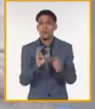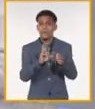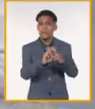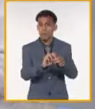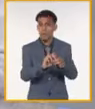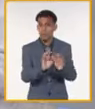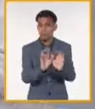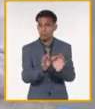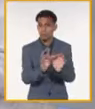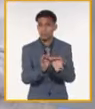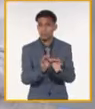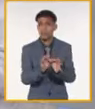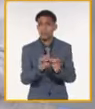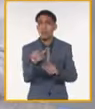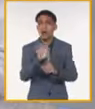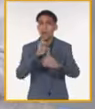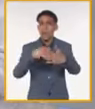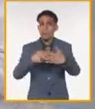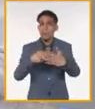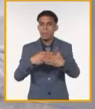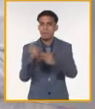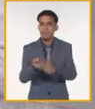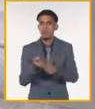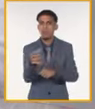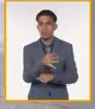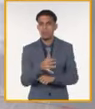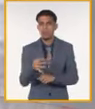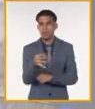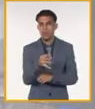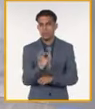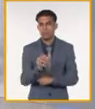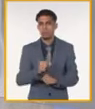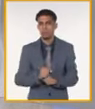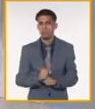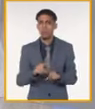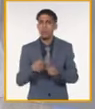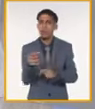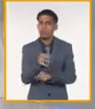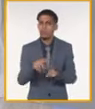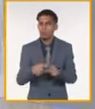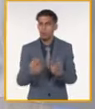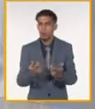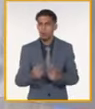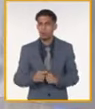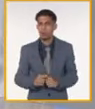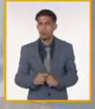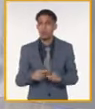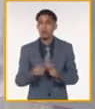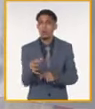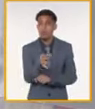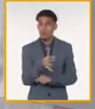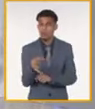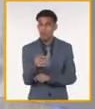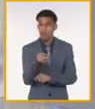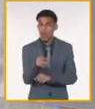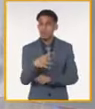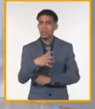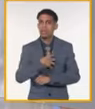empresas y de las cooperativas no agropecuarias hacia los municipios Por qué el municipio porque el municipio es quien